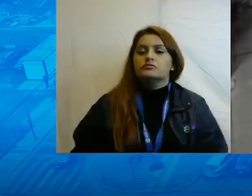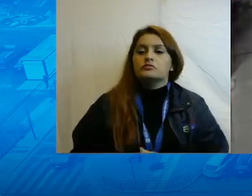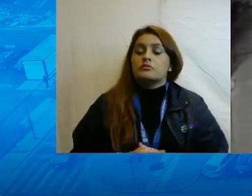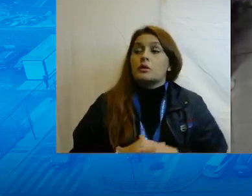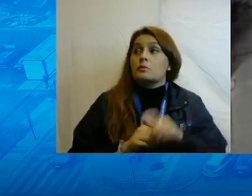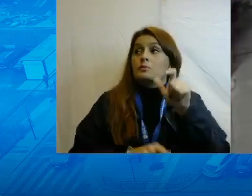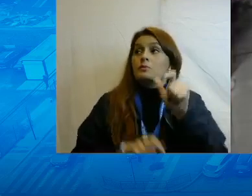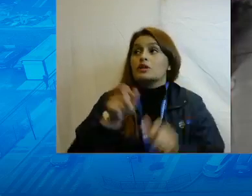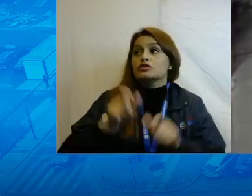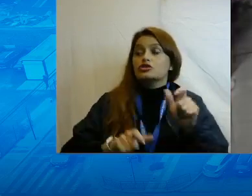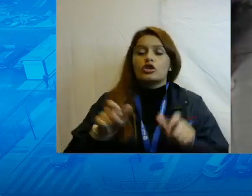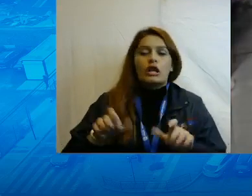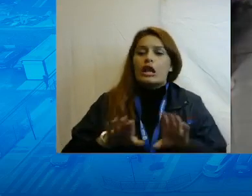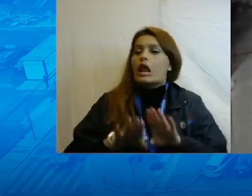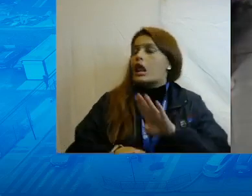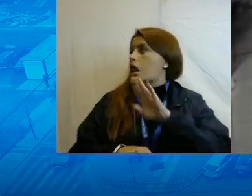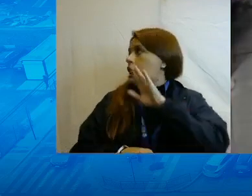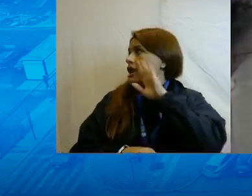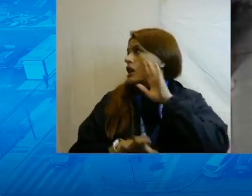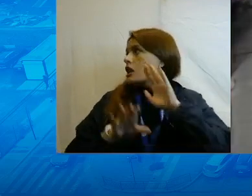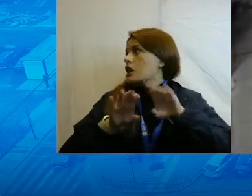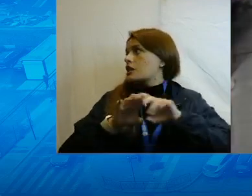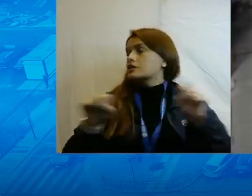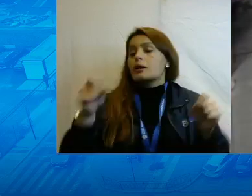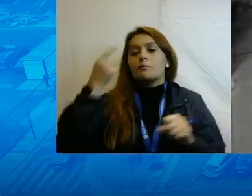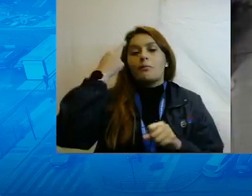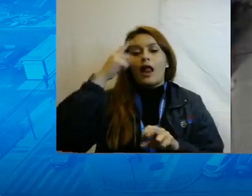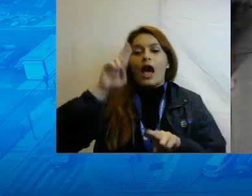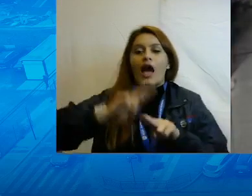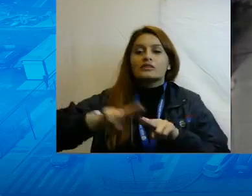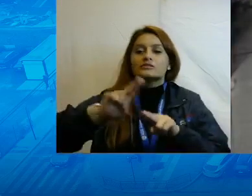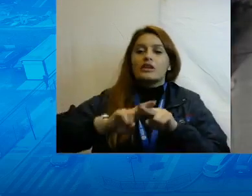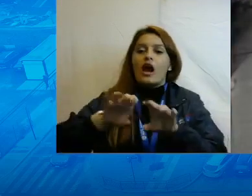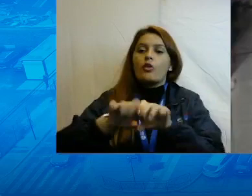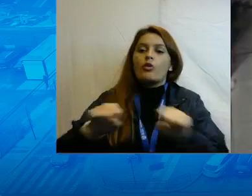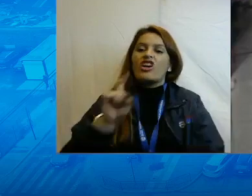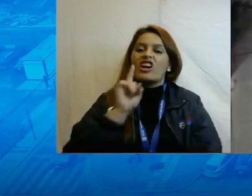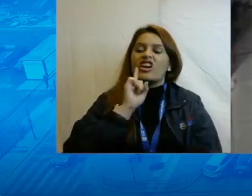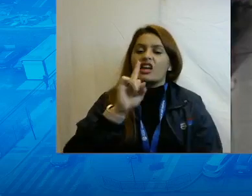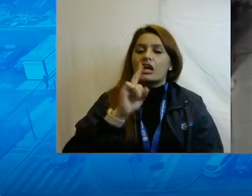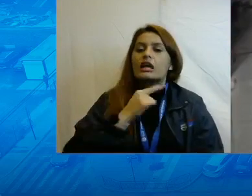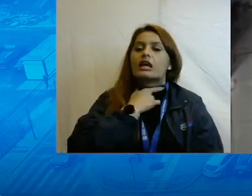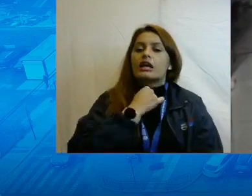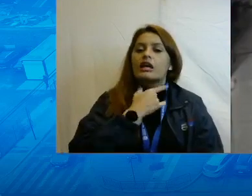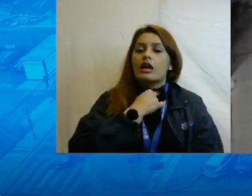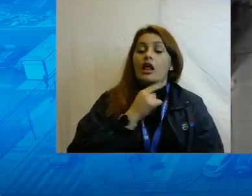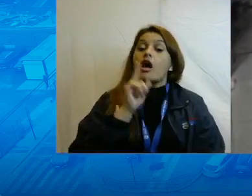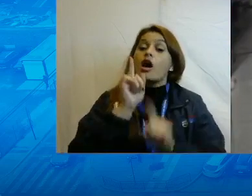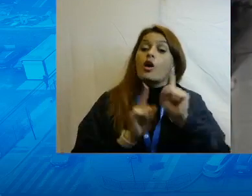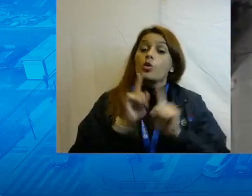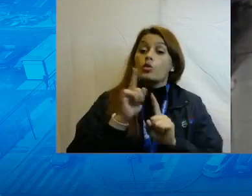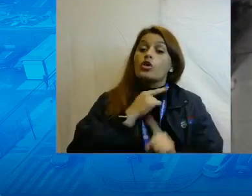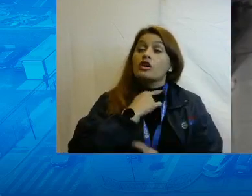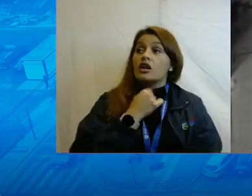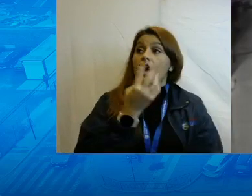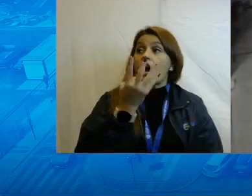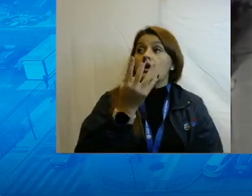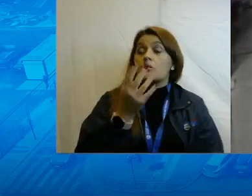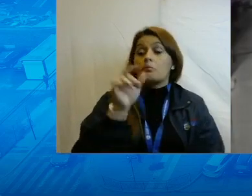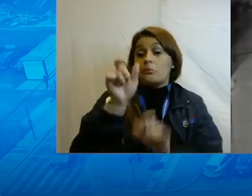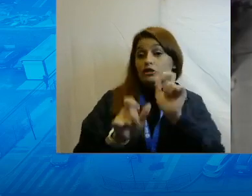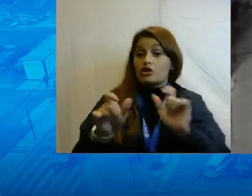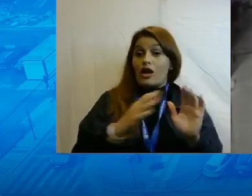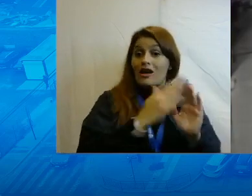está lista para celebrar el convenio, aquellos que deseen y estén. Alguno de estas